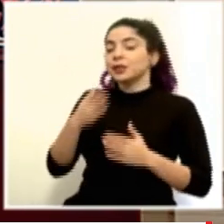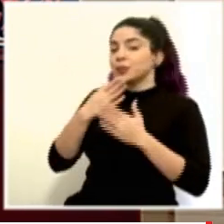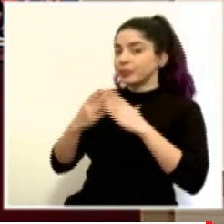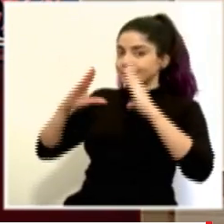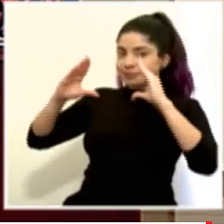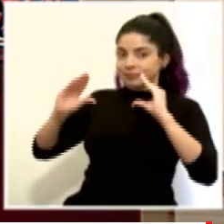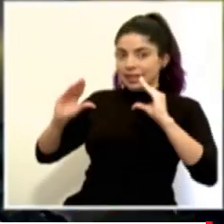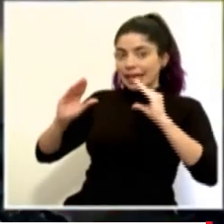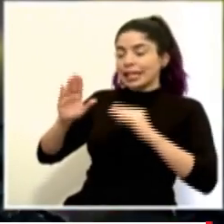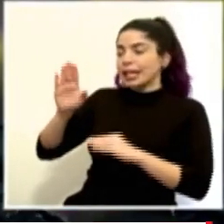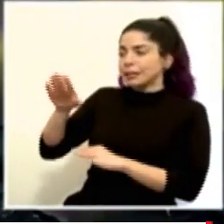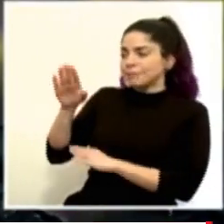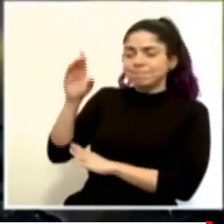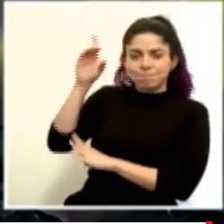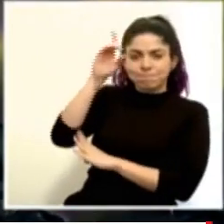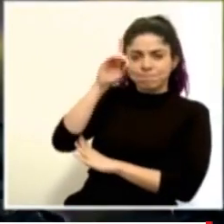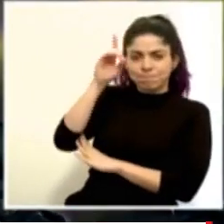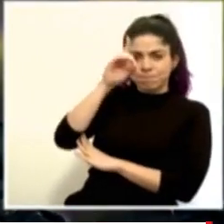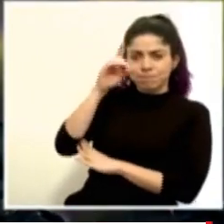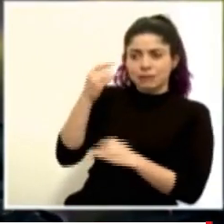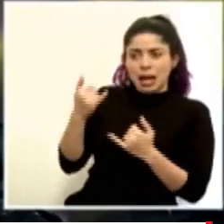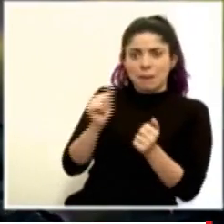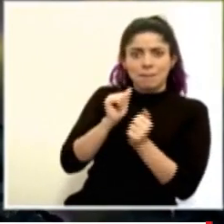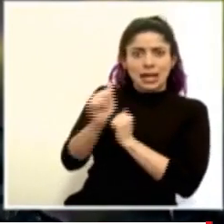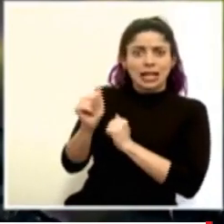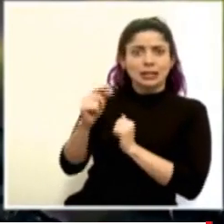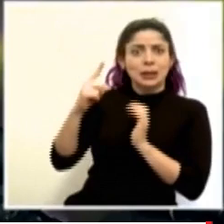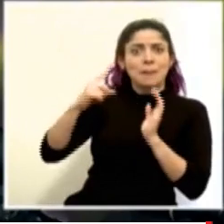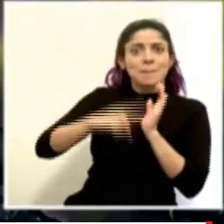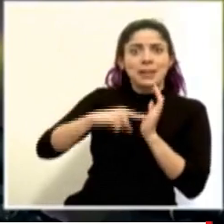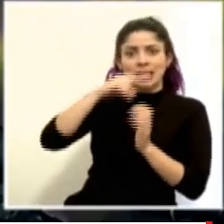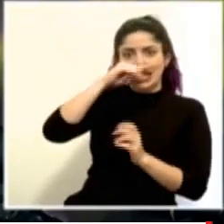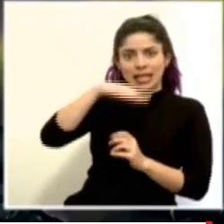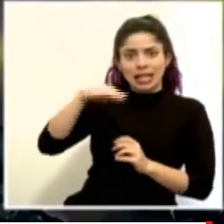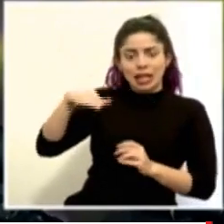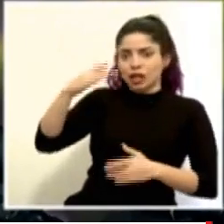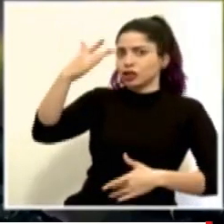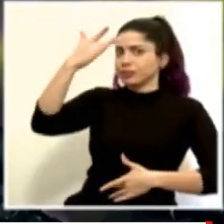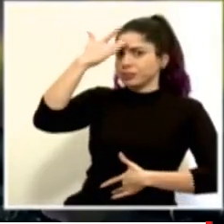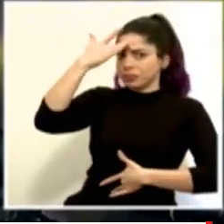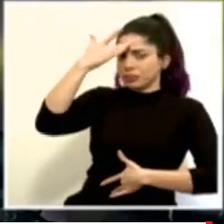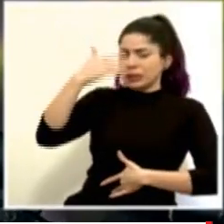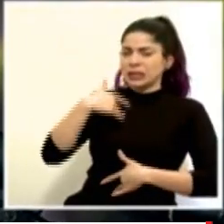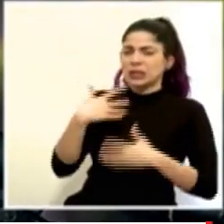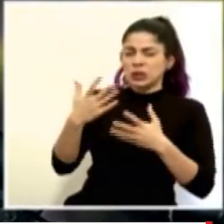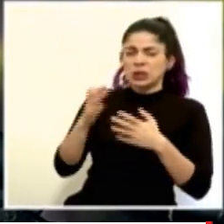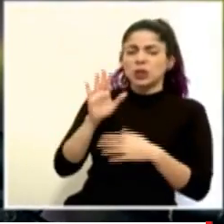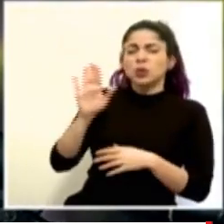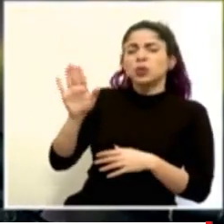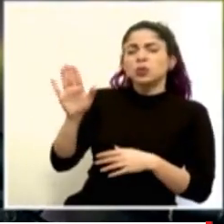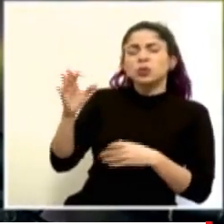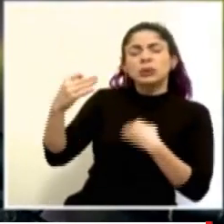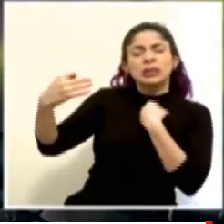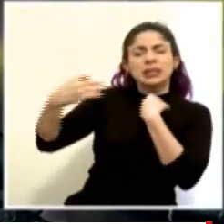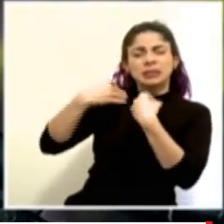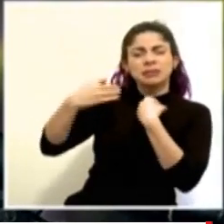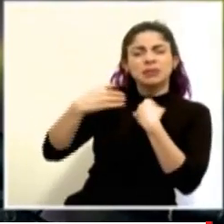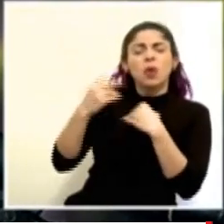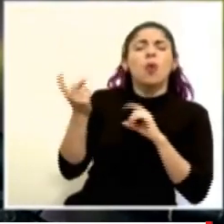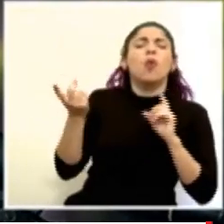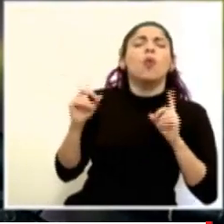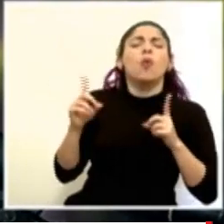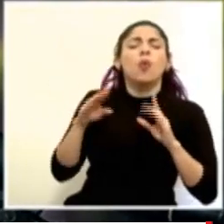Buenas tardes, don Daniel. Superamos hoy la cifra de los 1,000 niños contagiados y yo quisiera que usted nos pueda explicar cuál